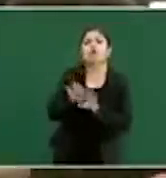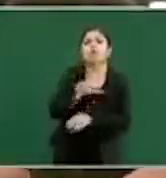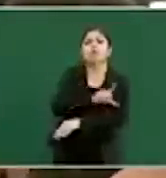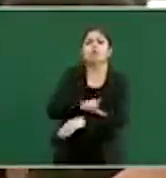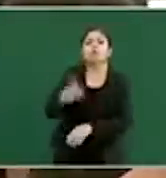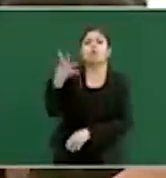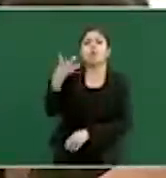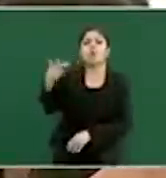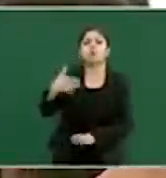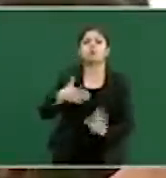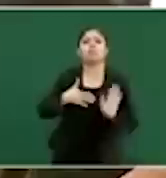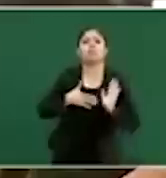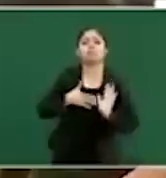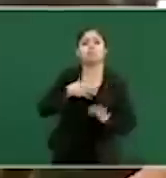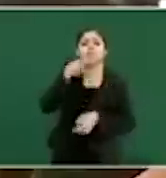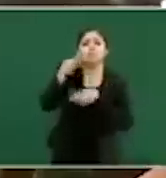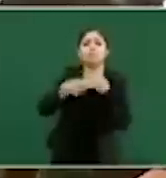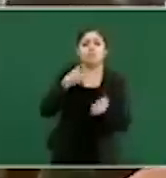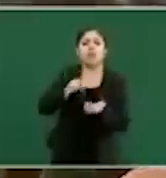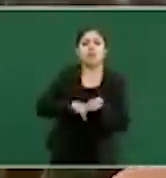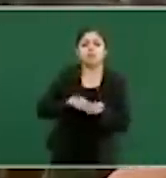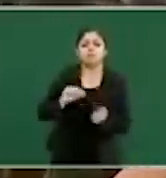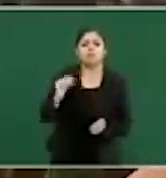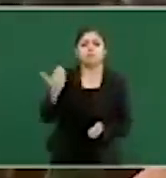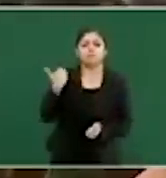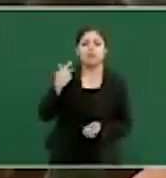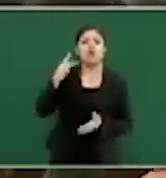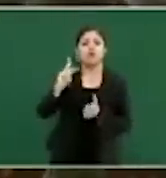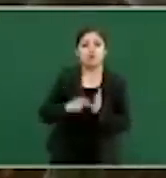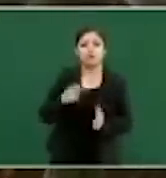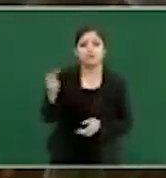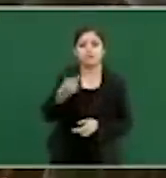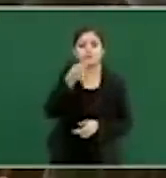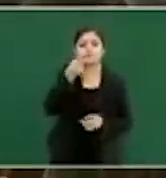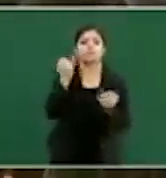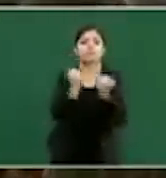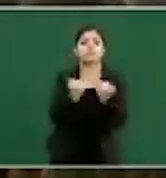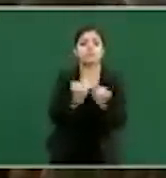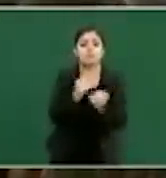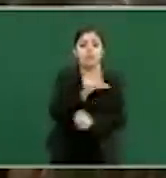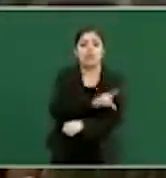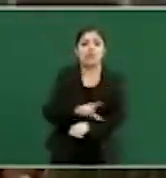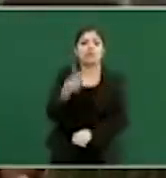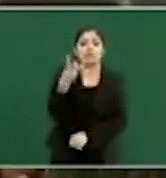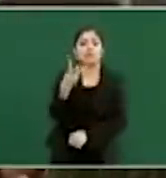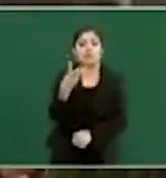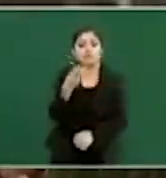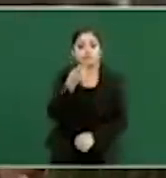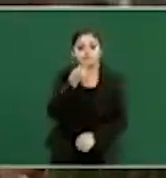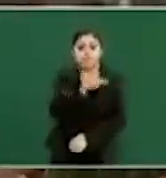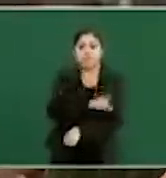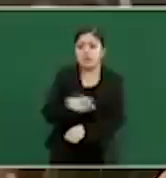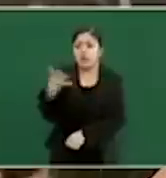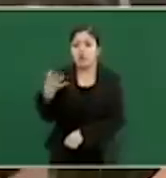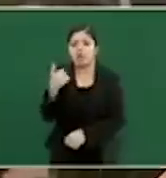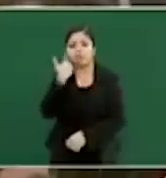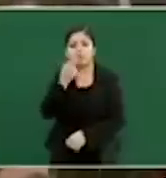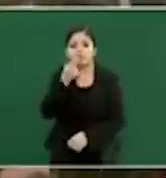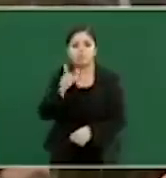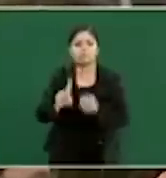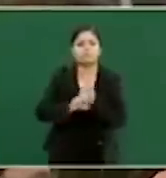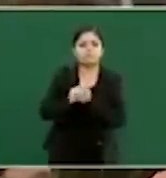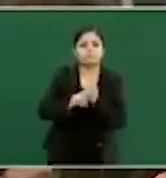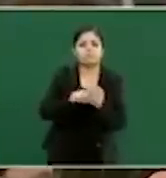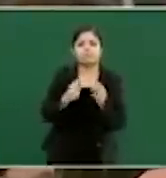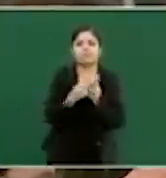que fue una promesa de campaña que se reiteró hace poco tiempo, para que no ocurra lo mismo que la línea 3 en la línea 4, que haya conflicto